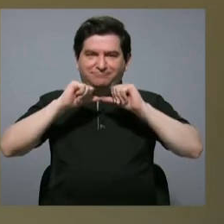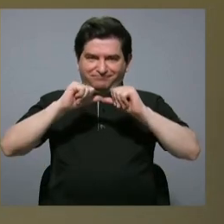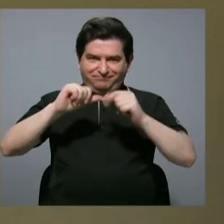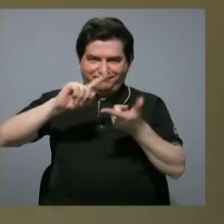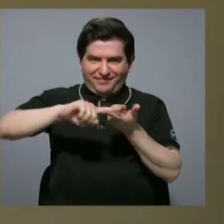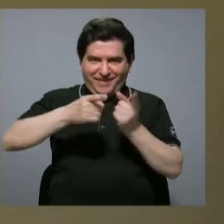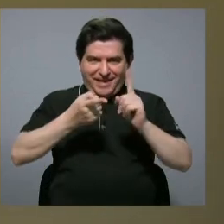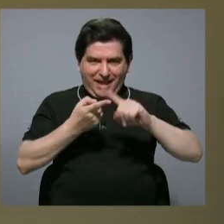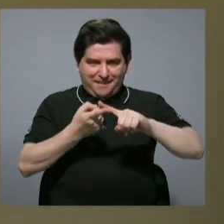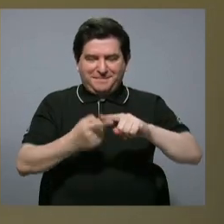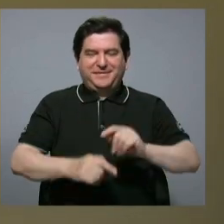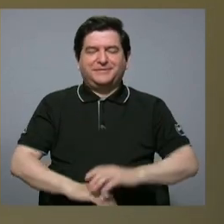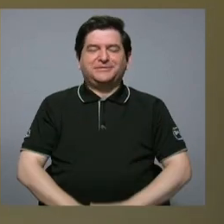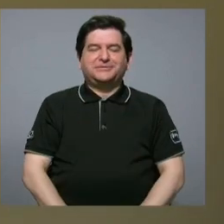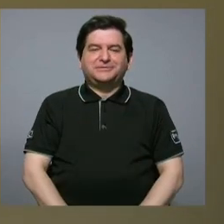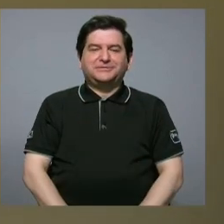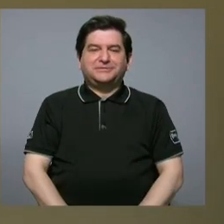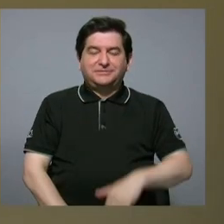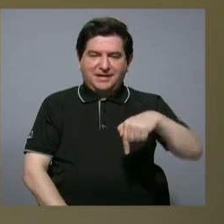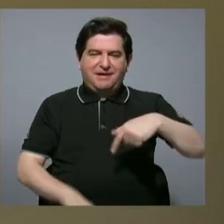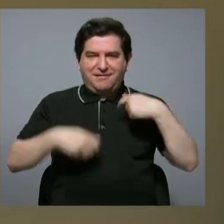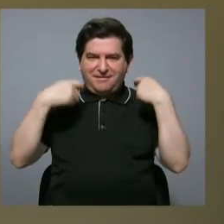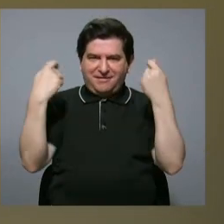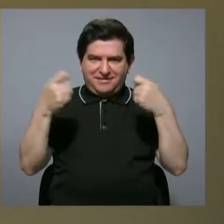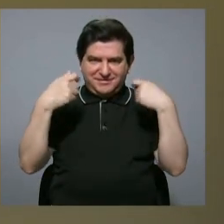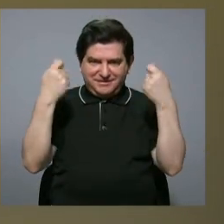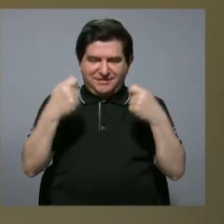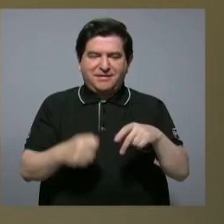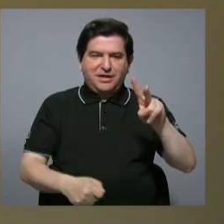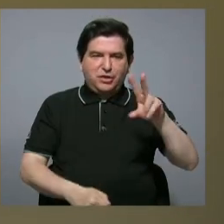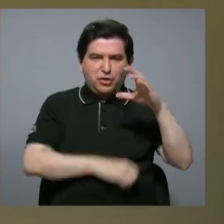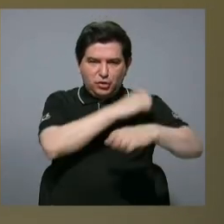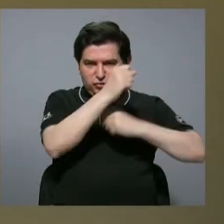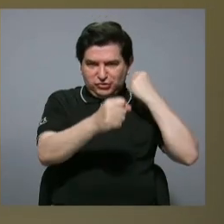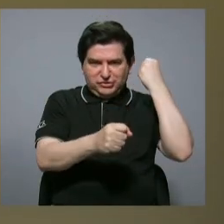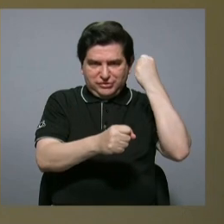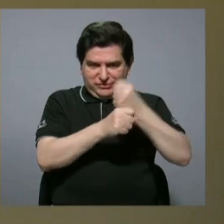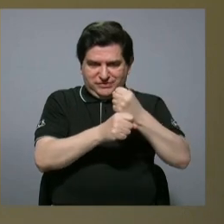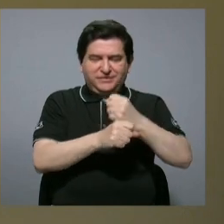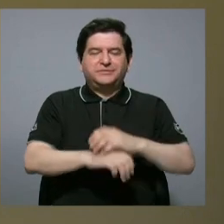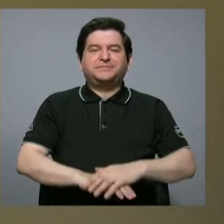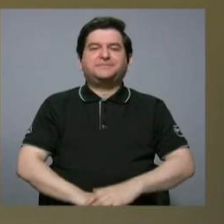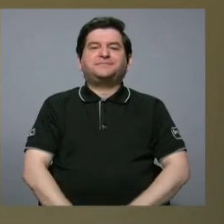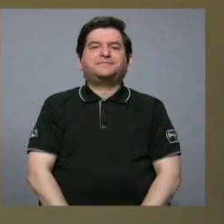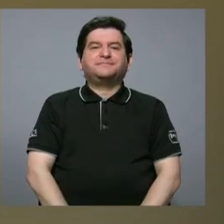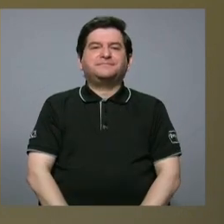Continuamos, amigas y amigos, celebrando el Bicentenario y